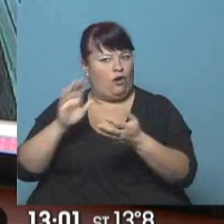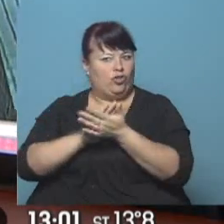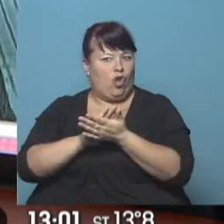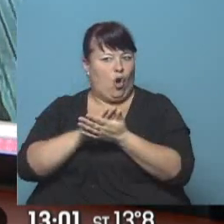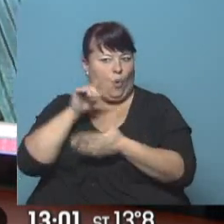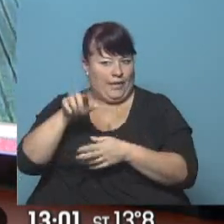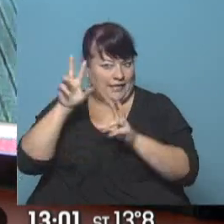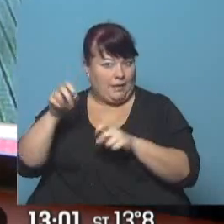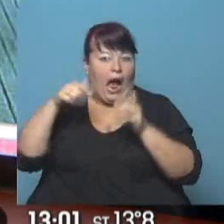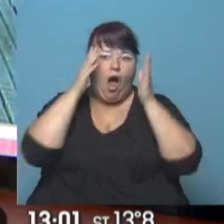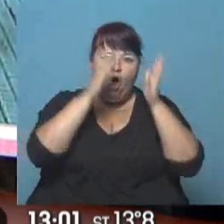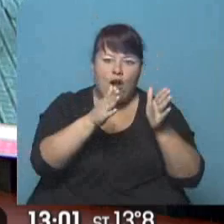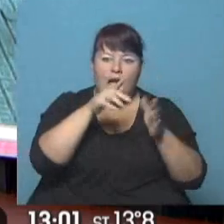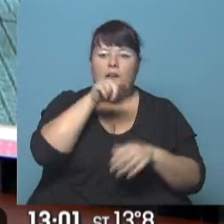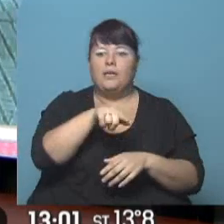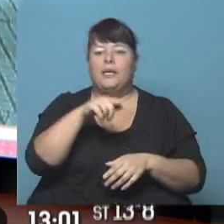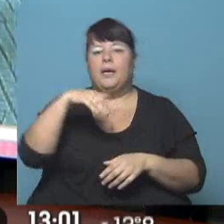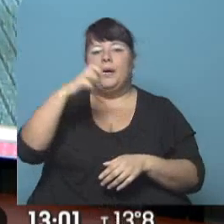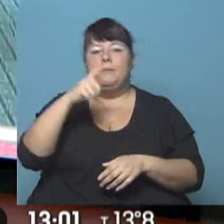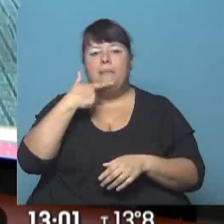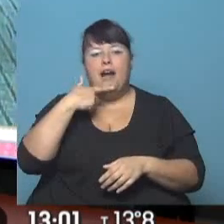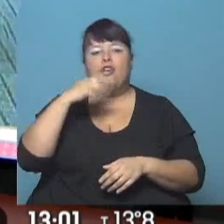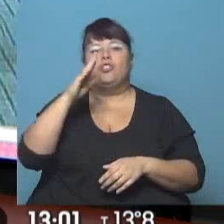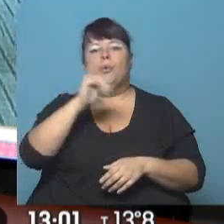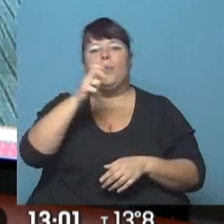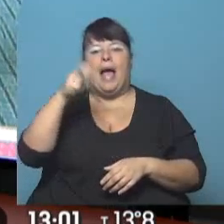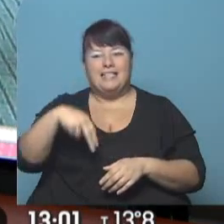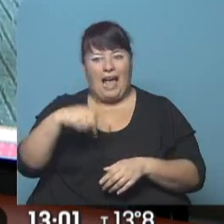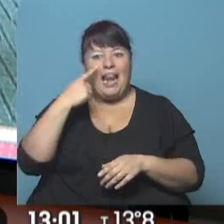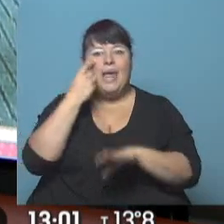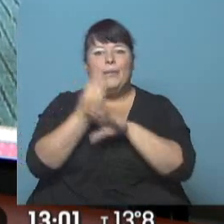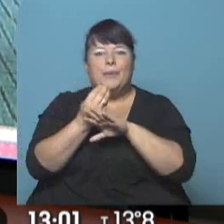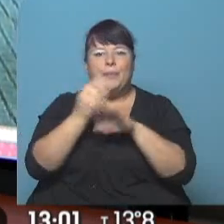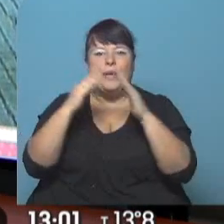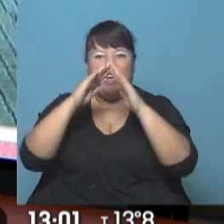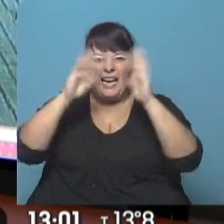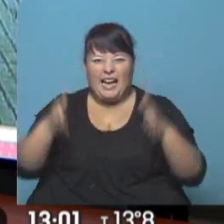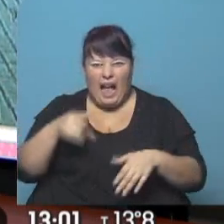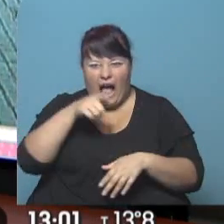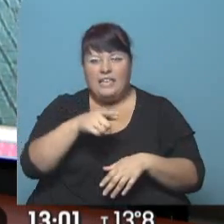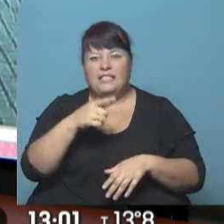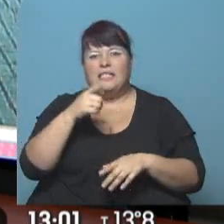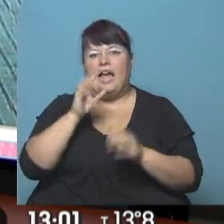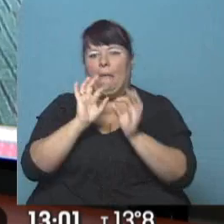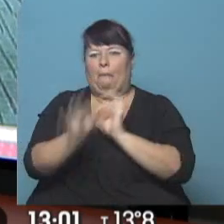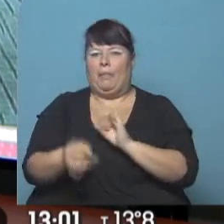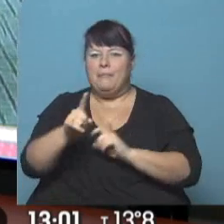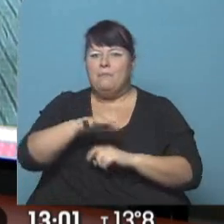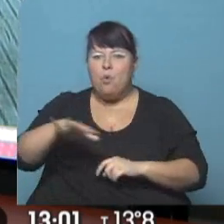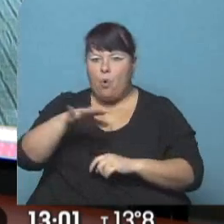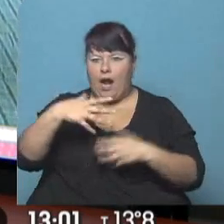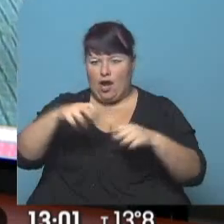ahora el foco está puesto en marcos bazán el habitante de la casilla que se encuentra a metros del lugar